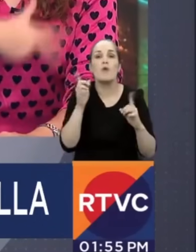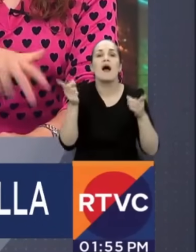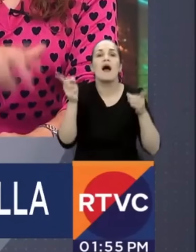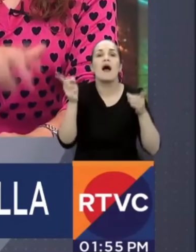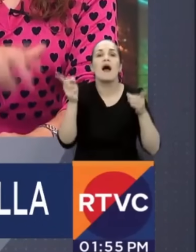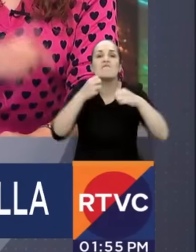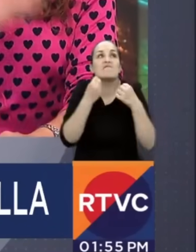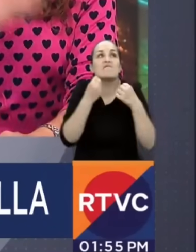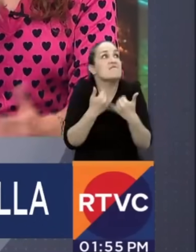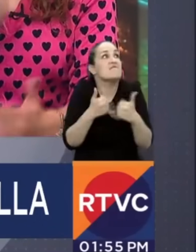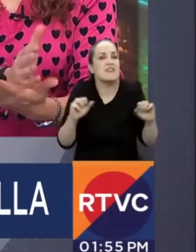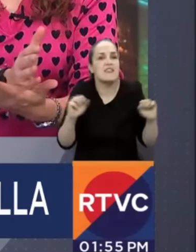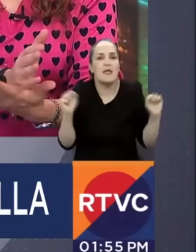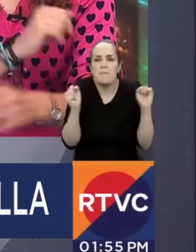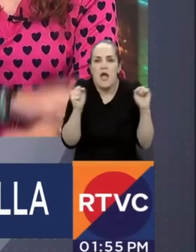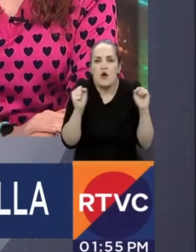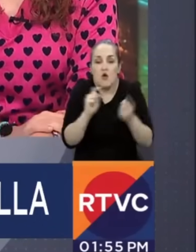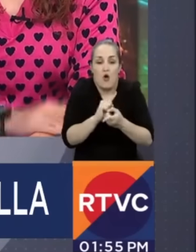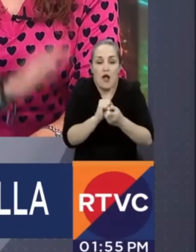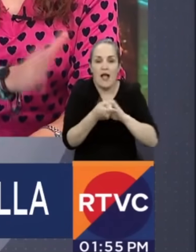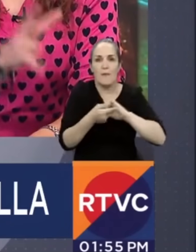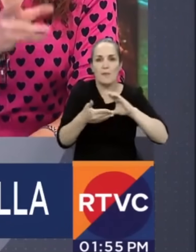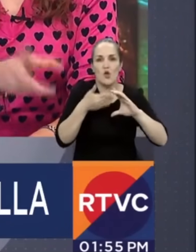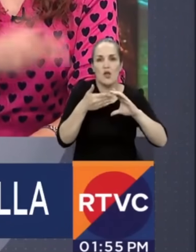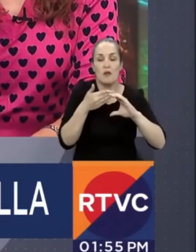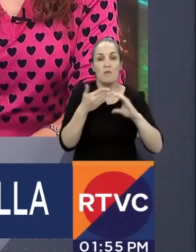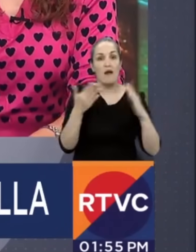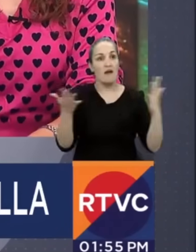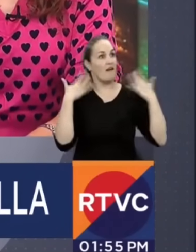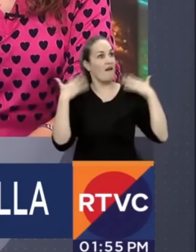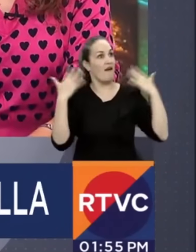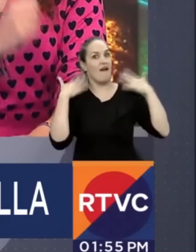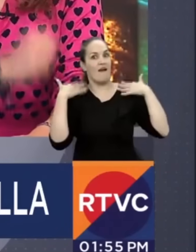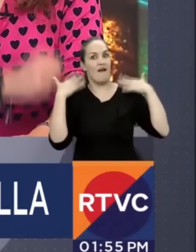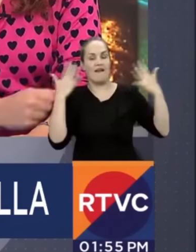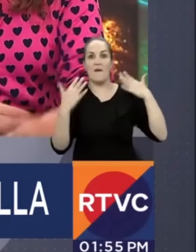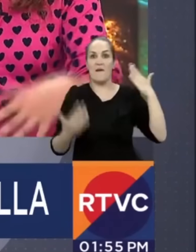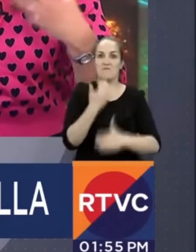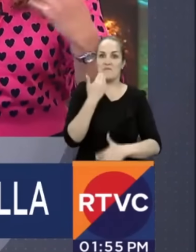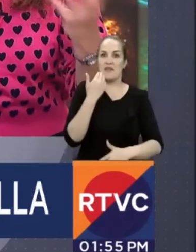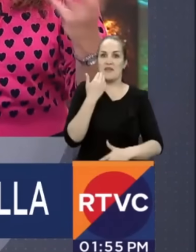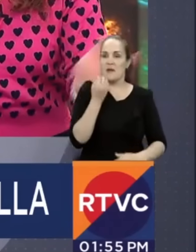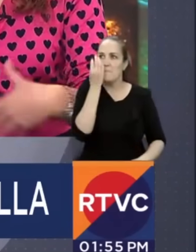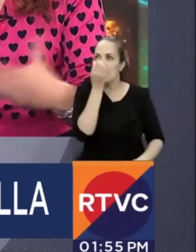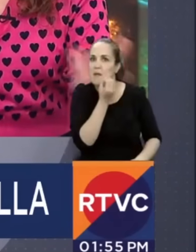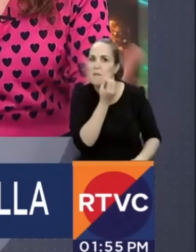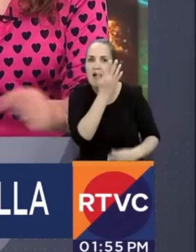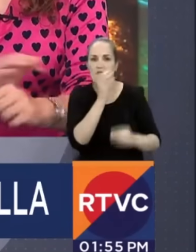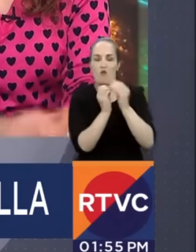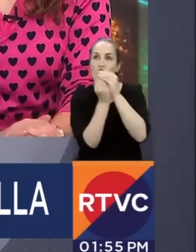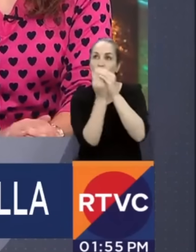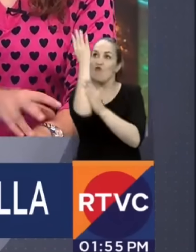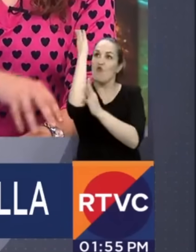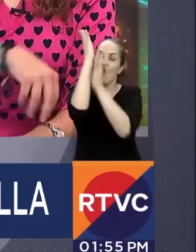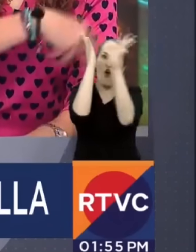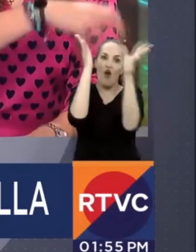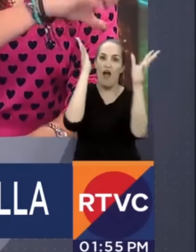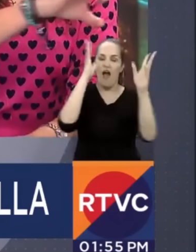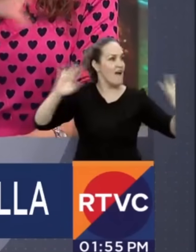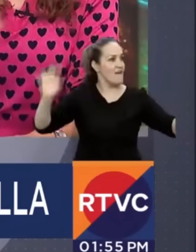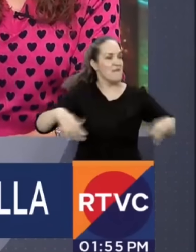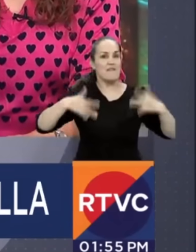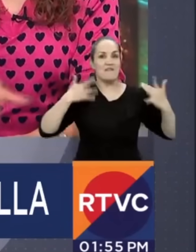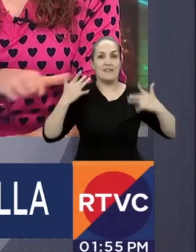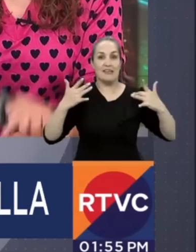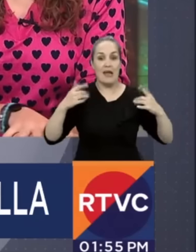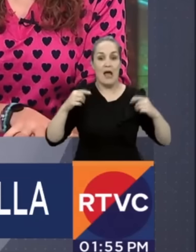acababa el invierno y por estaciones comenzaba la primavera, así que llegaba el sol, comenzaban a florecer de nuevo los árboles, etc. Cuando